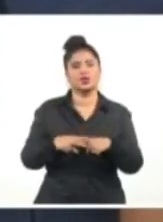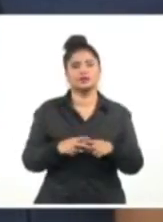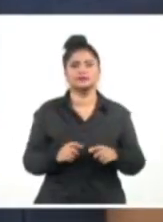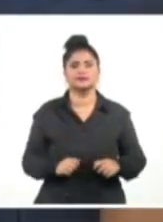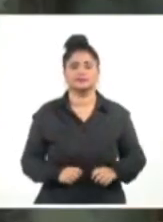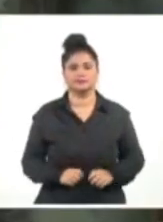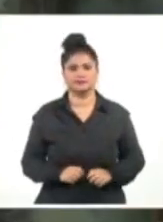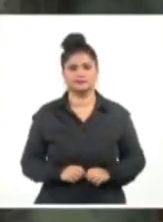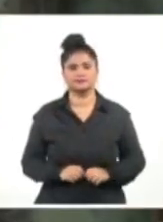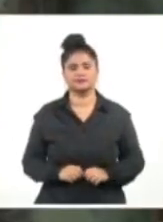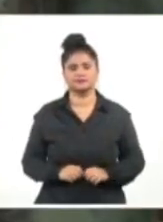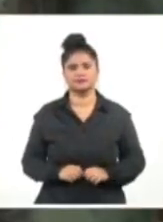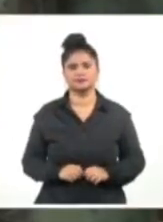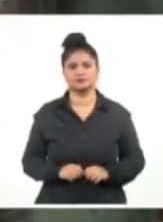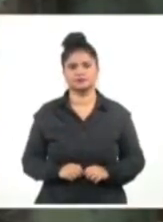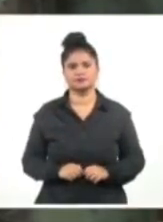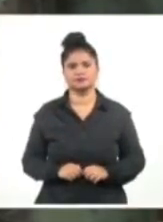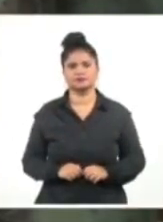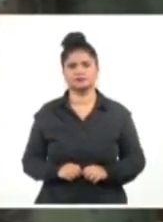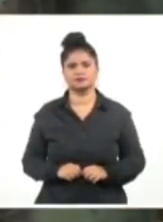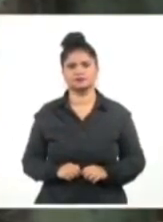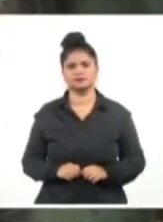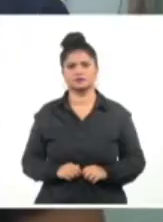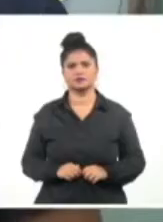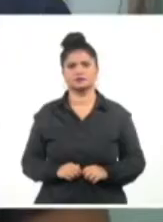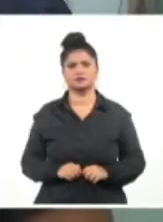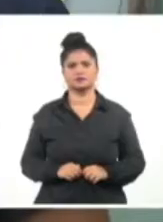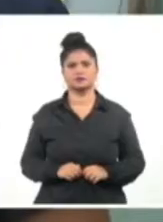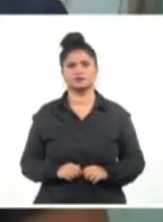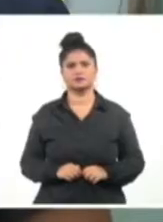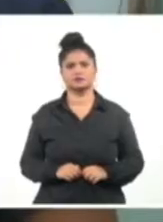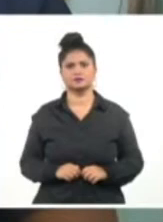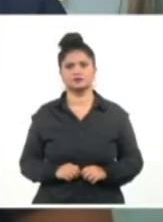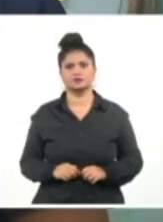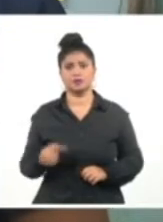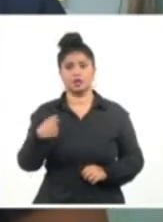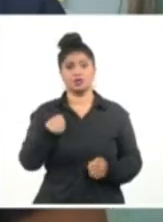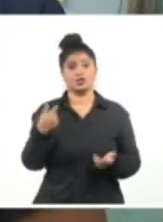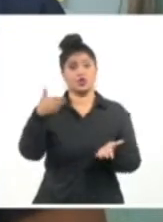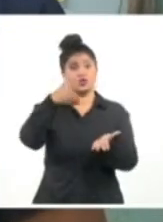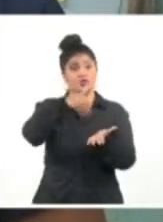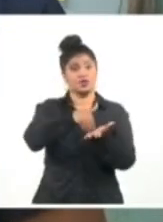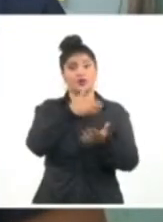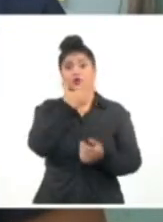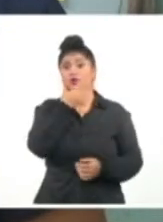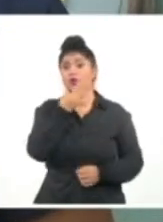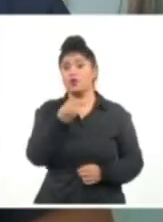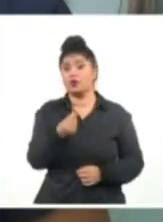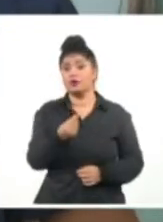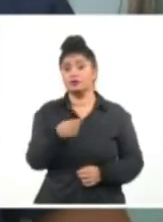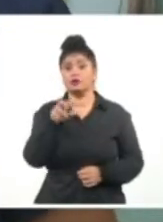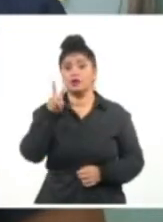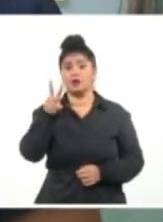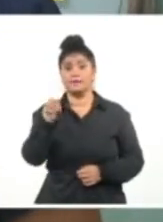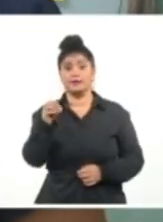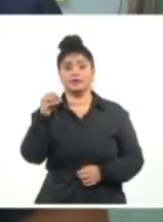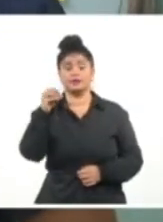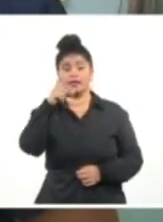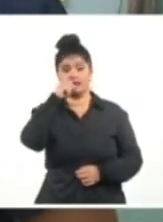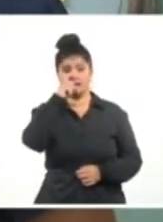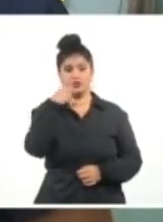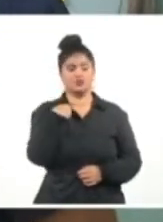el mayor y más eficiente bloque unitario del país. Llegué aquí siendo muy joven, 20 años apenas, conocía muy